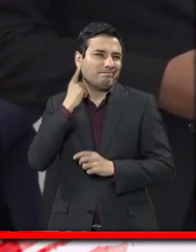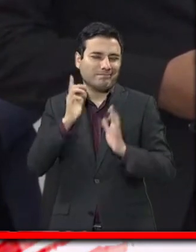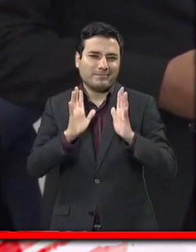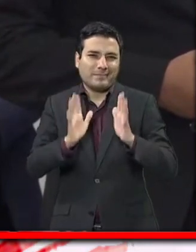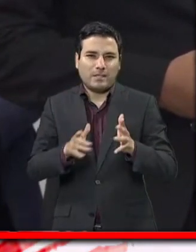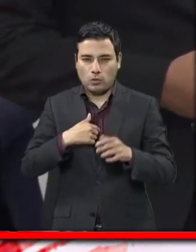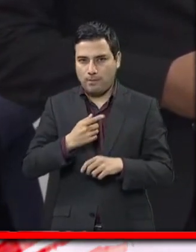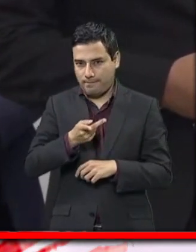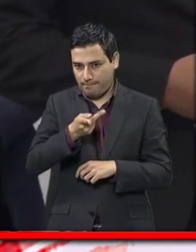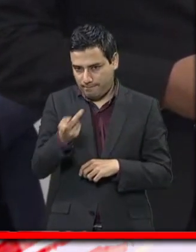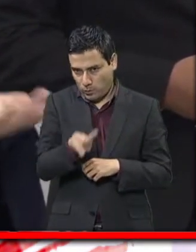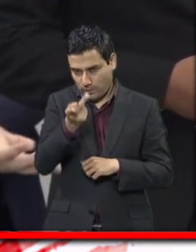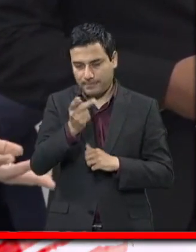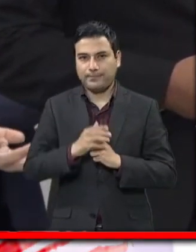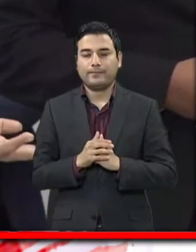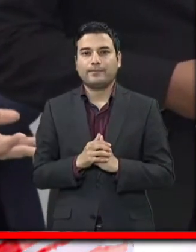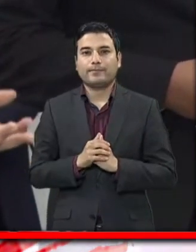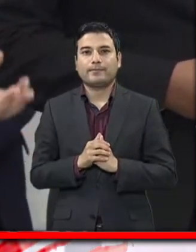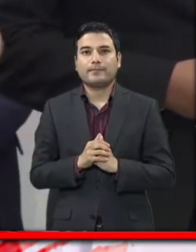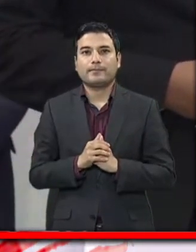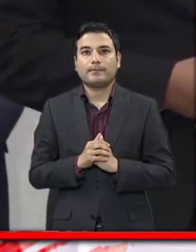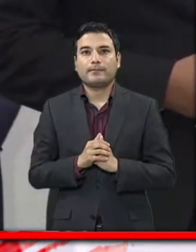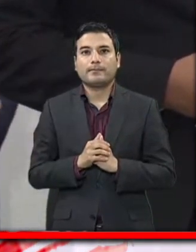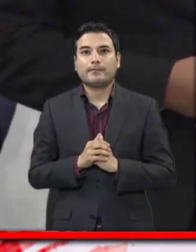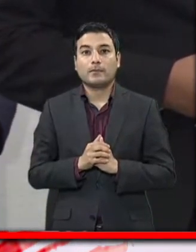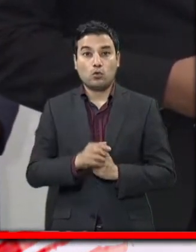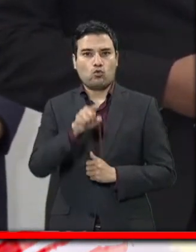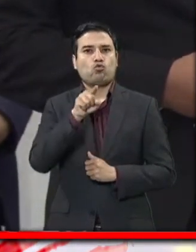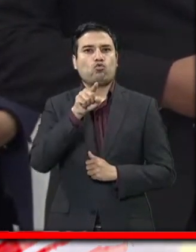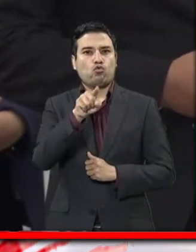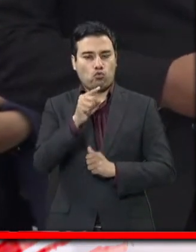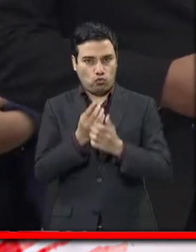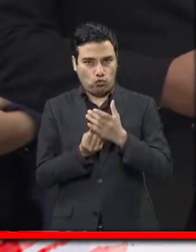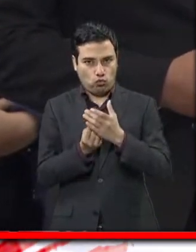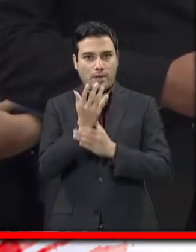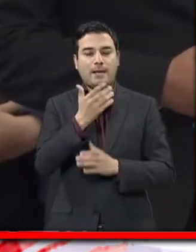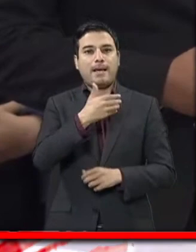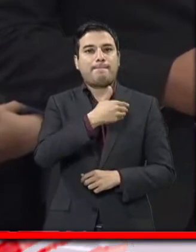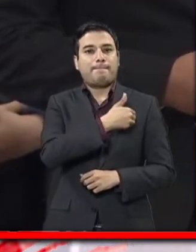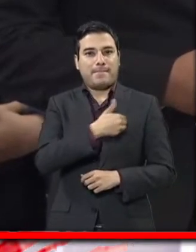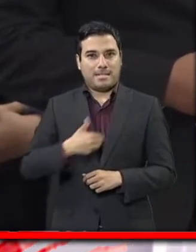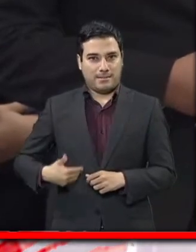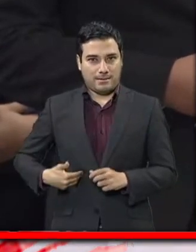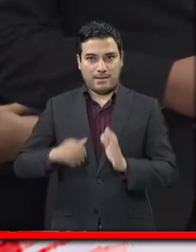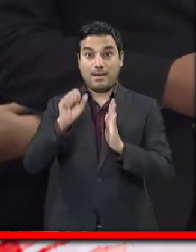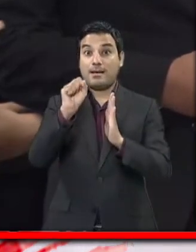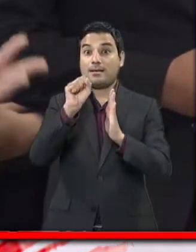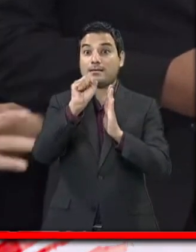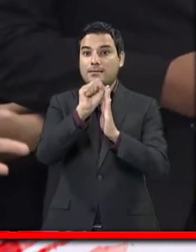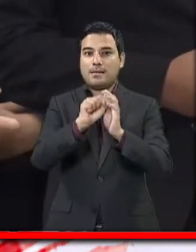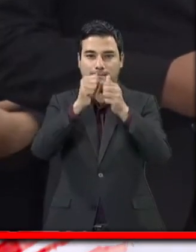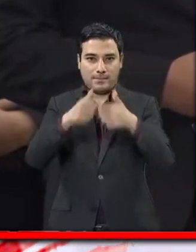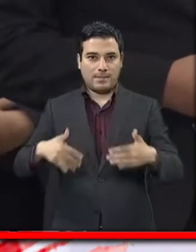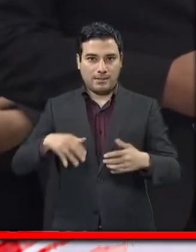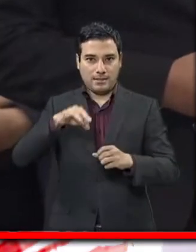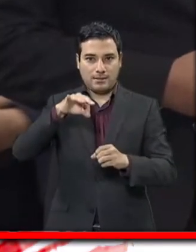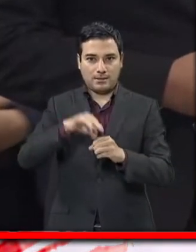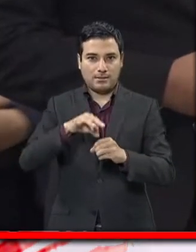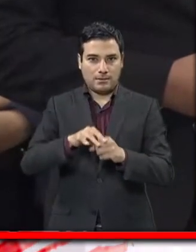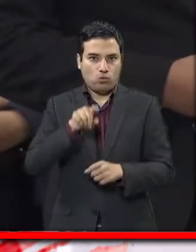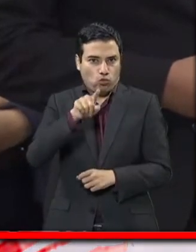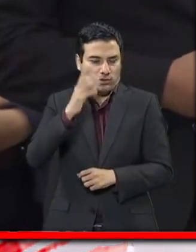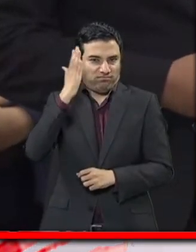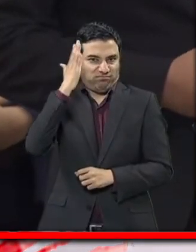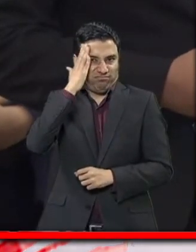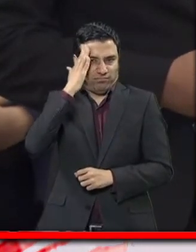preguntarle También usted es la presidenta de todo el sistema electoral al la